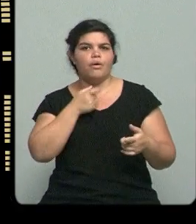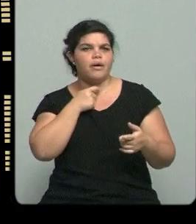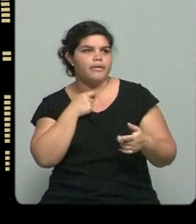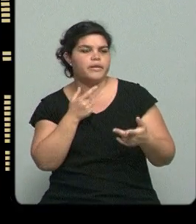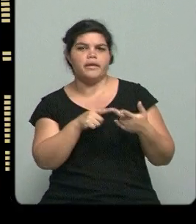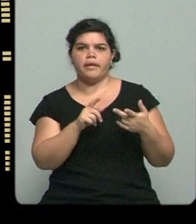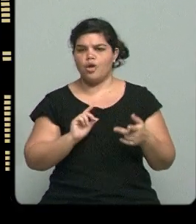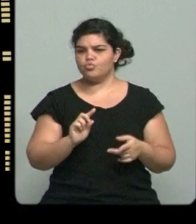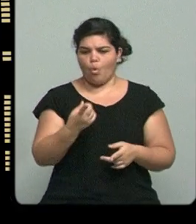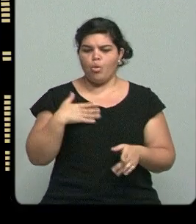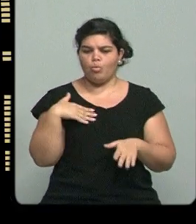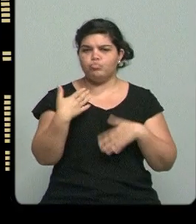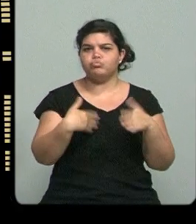poder